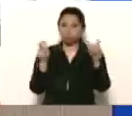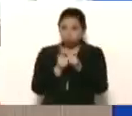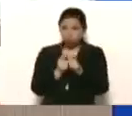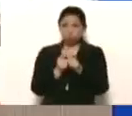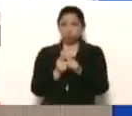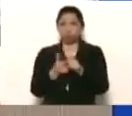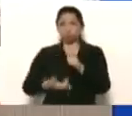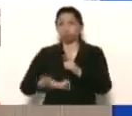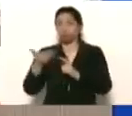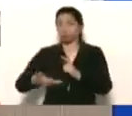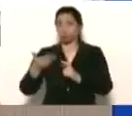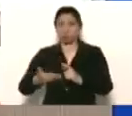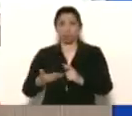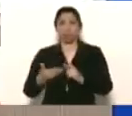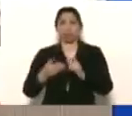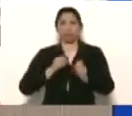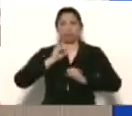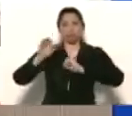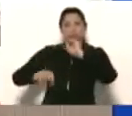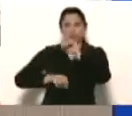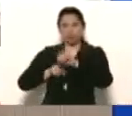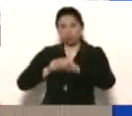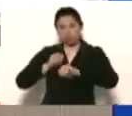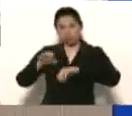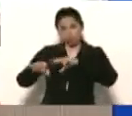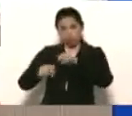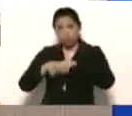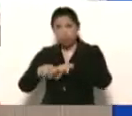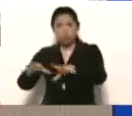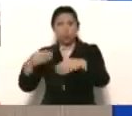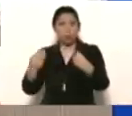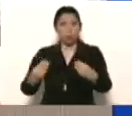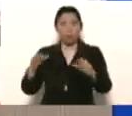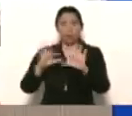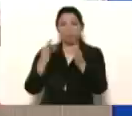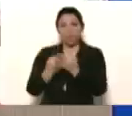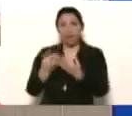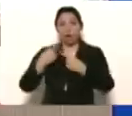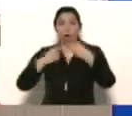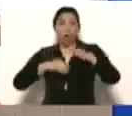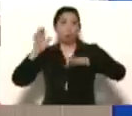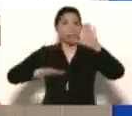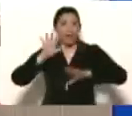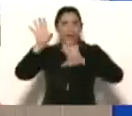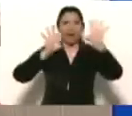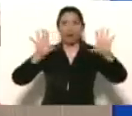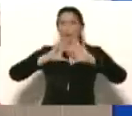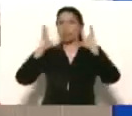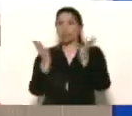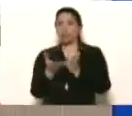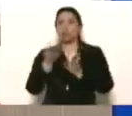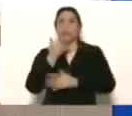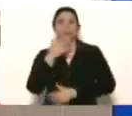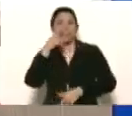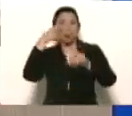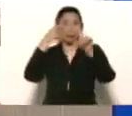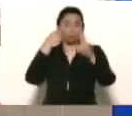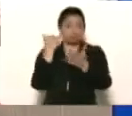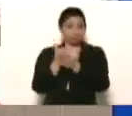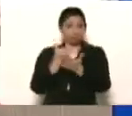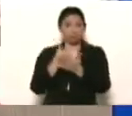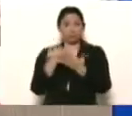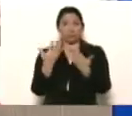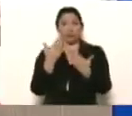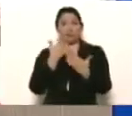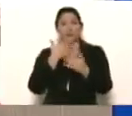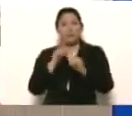importante los contagios intrafamiliares a pesar de que en otros países del mundo han experimentado con